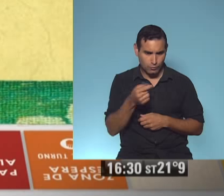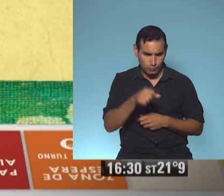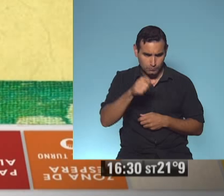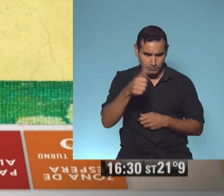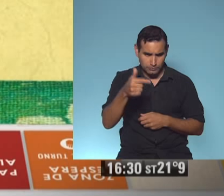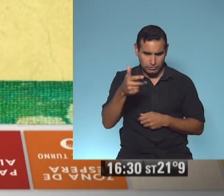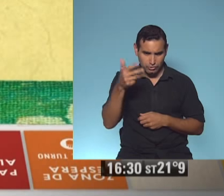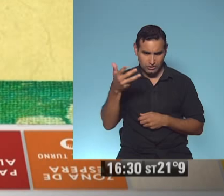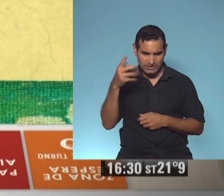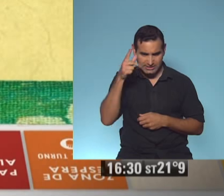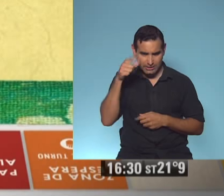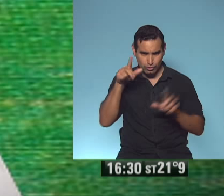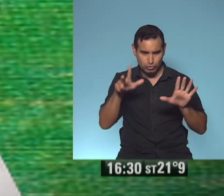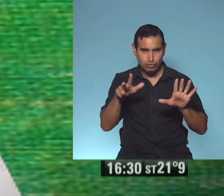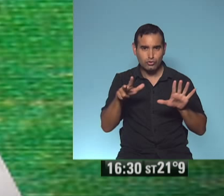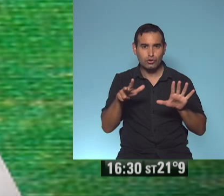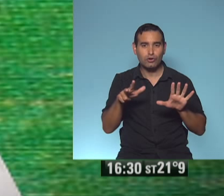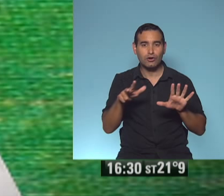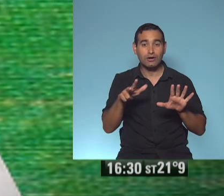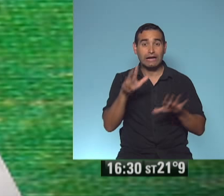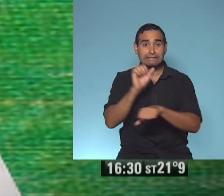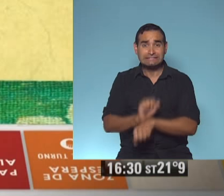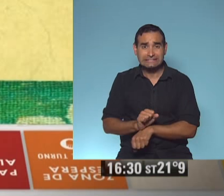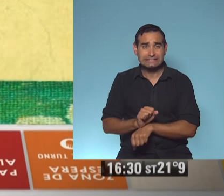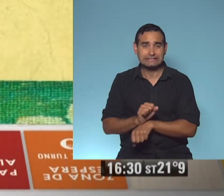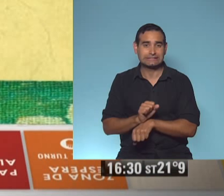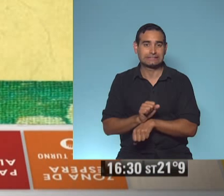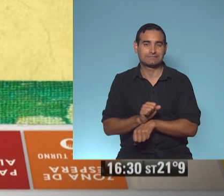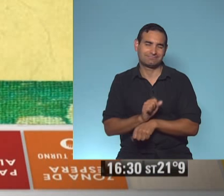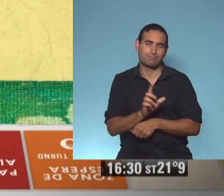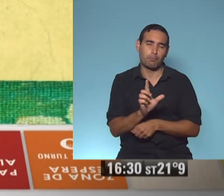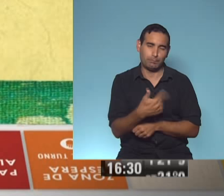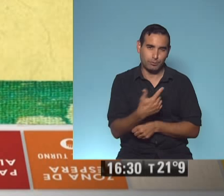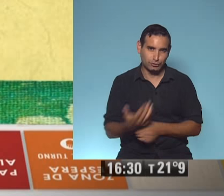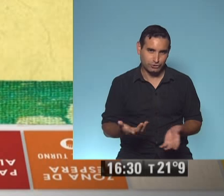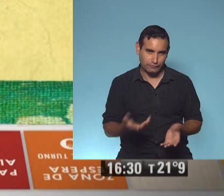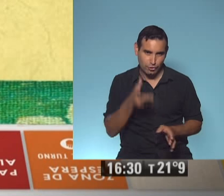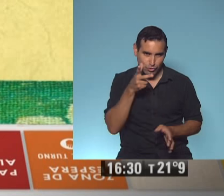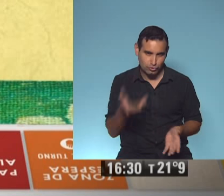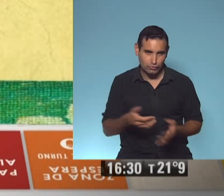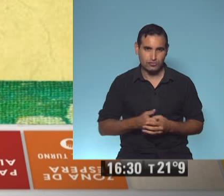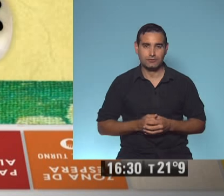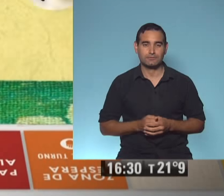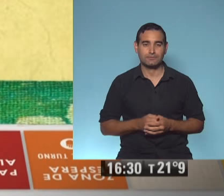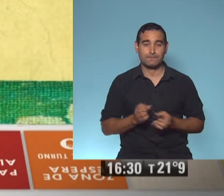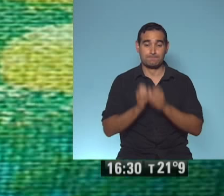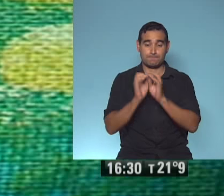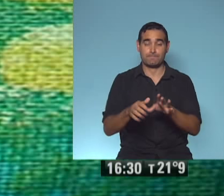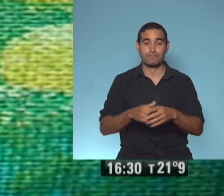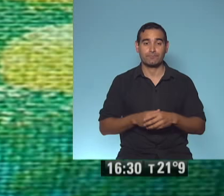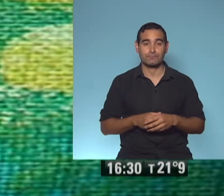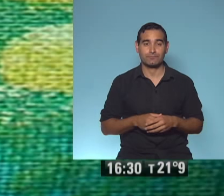2, 3, 4, 5, 6, 7, 8. ¡Marche preso! ¡Imposible! ¡Ja!